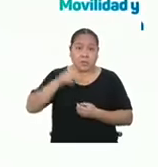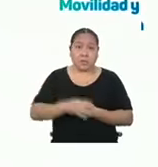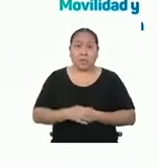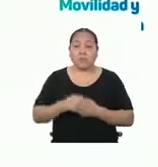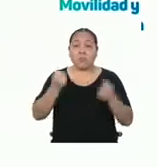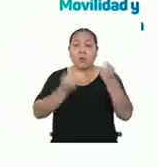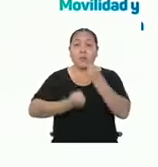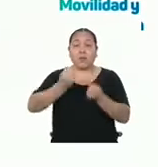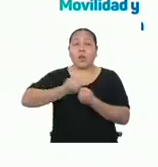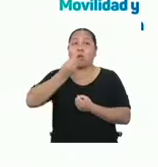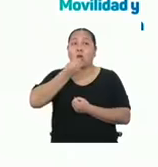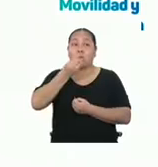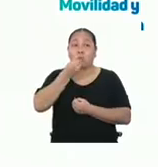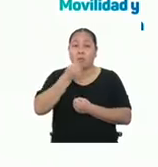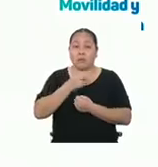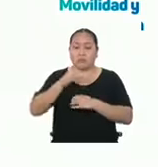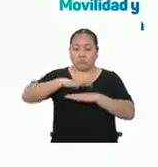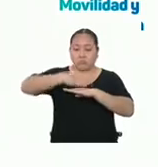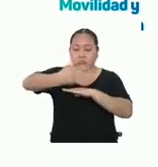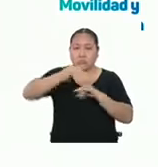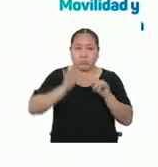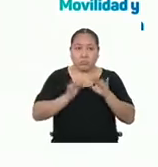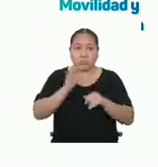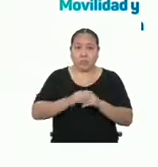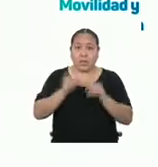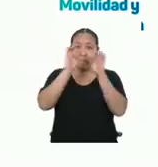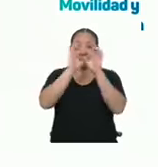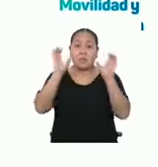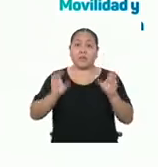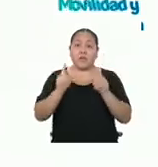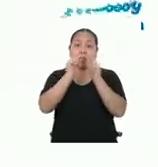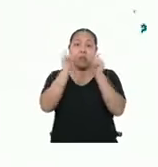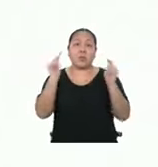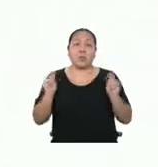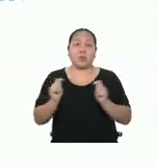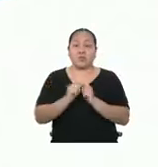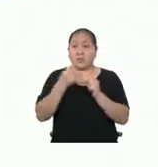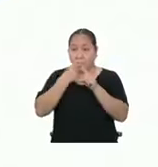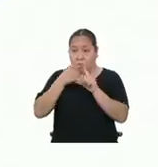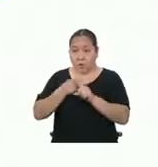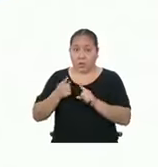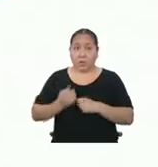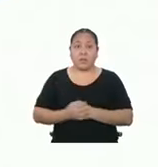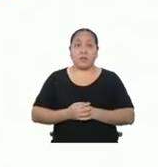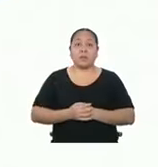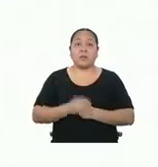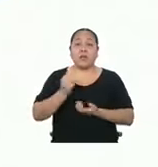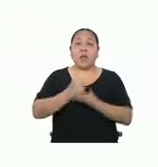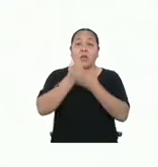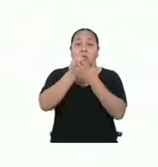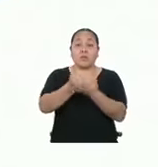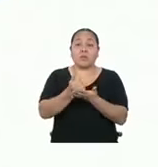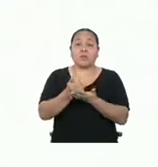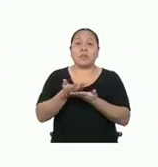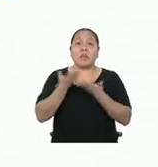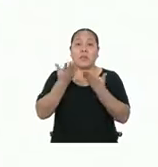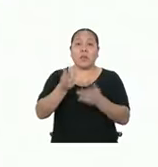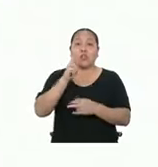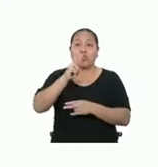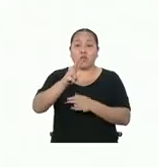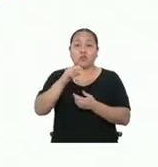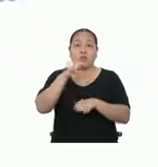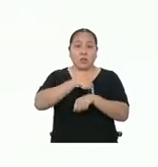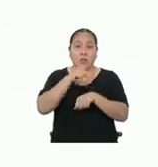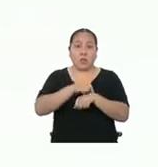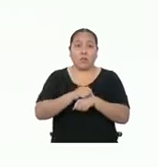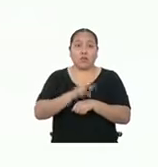Movilidad y alimentación Laptop Certificación y titulación Entre otros Los beneficios se otorgarán por dos periodos de